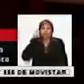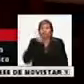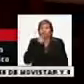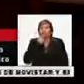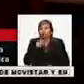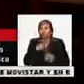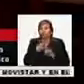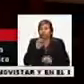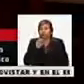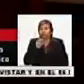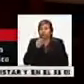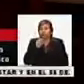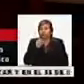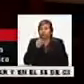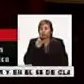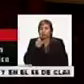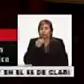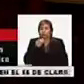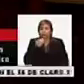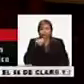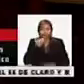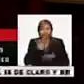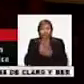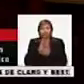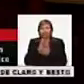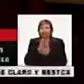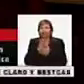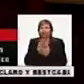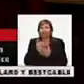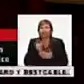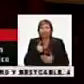Alberto Boreo Dría, con cual hemos compartido